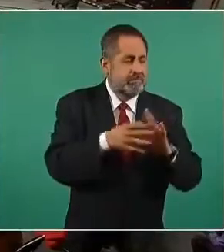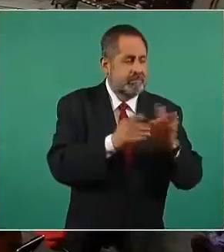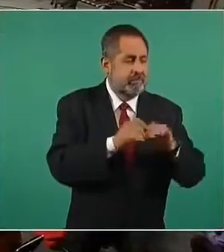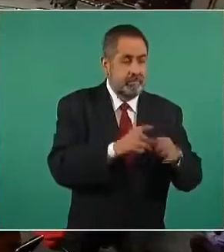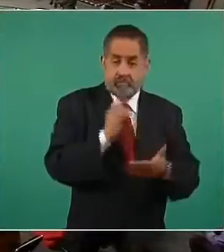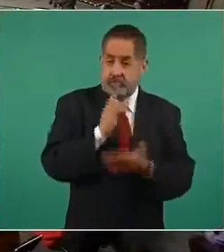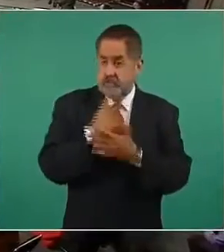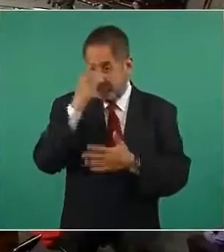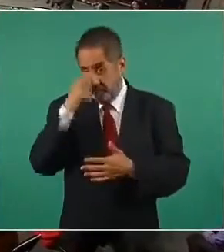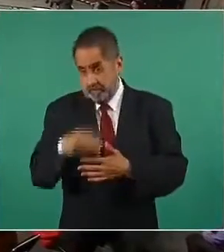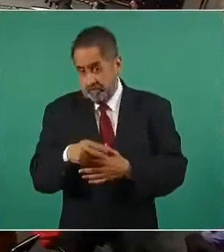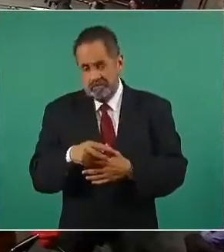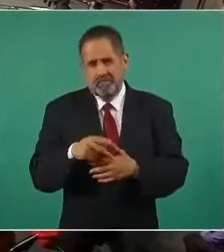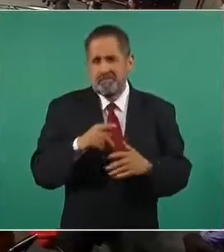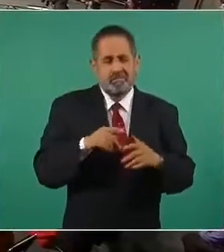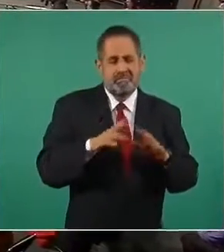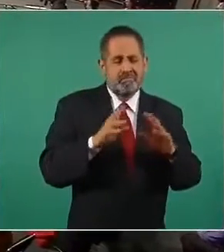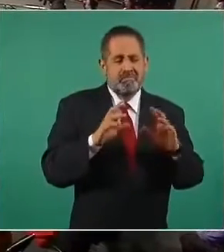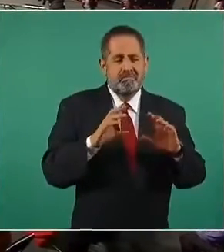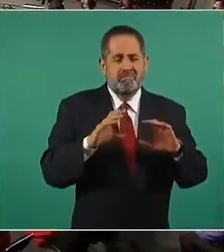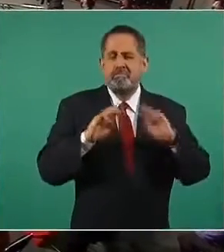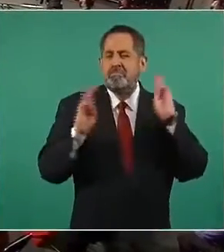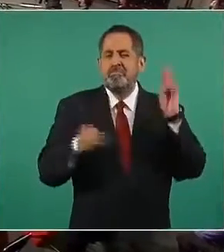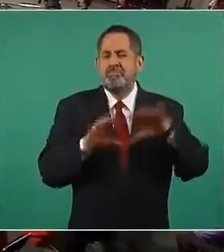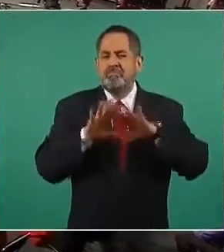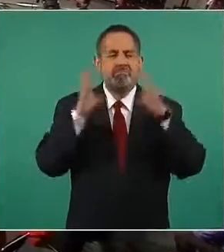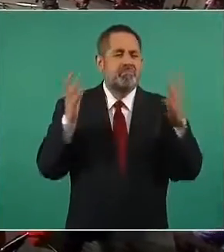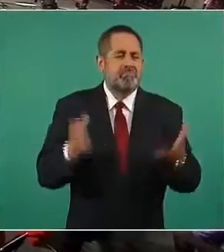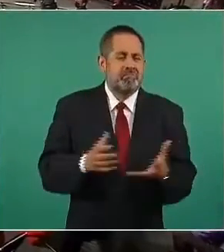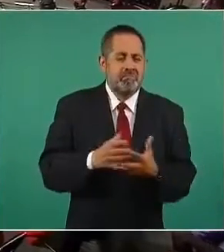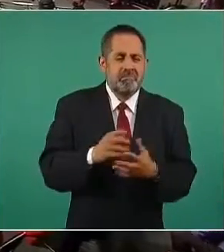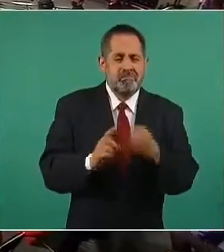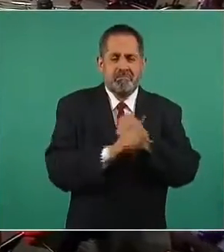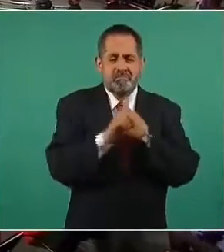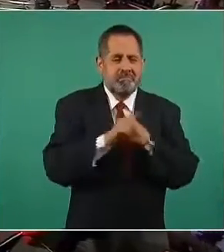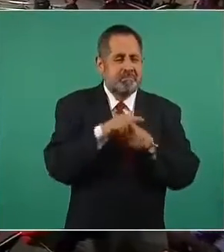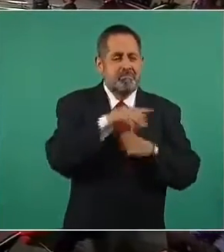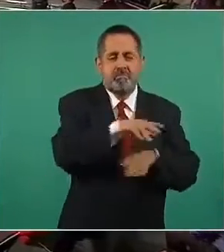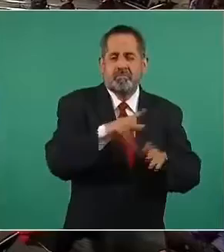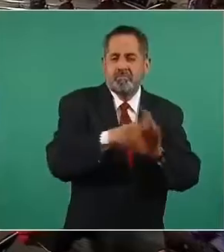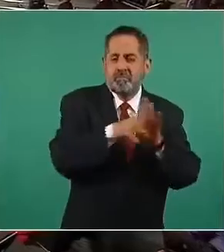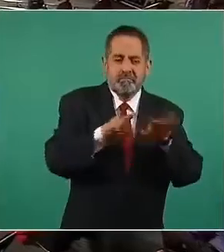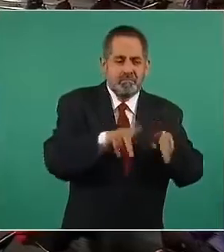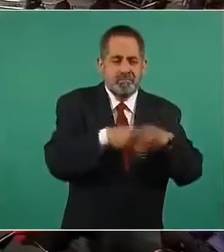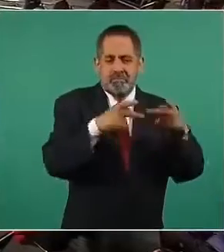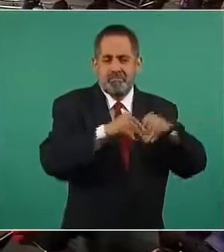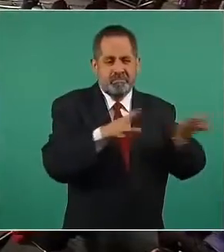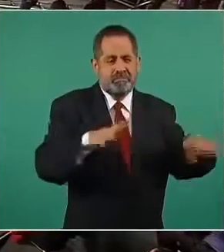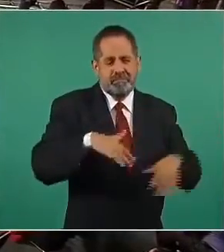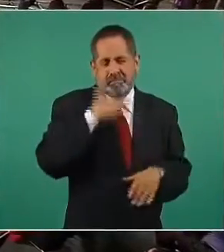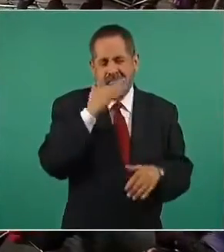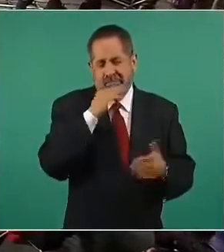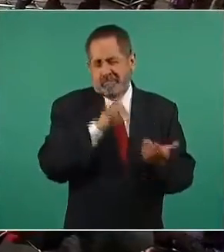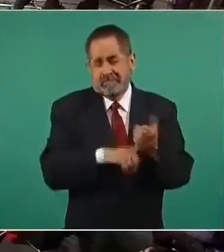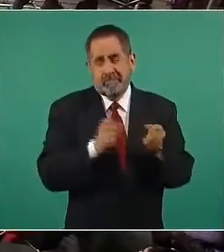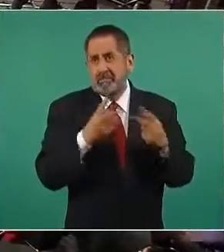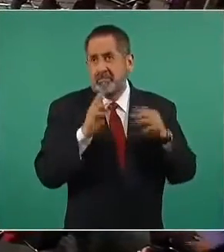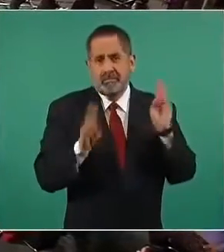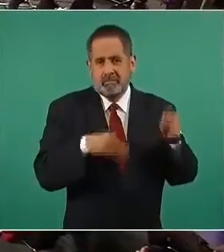es una crisis mundial de los medios de información.